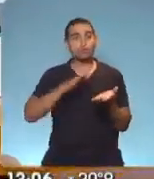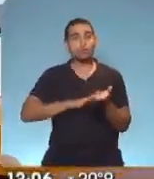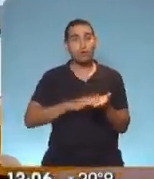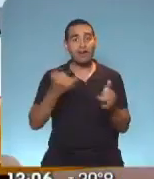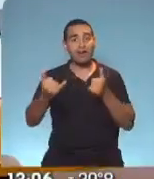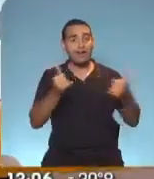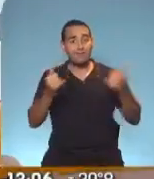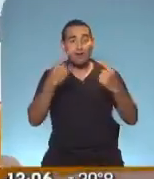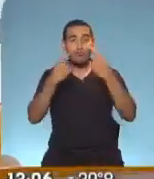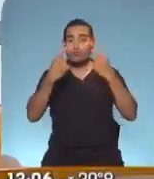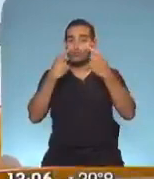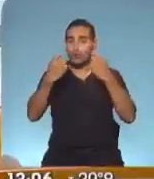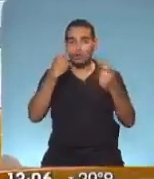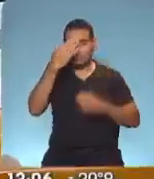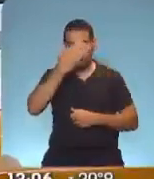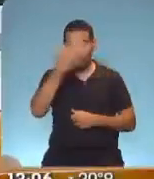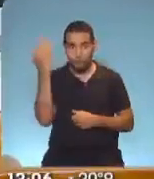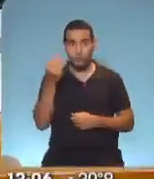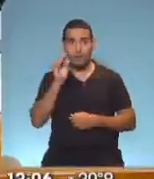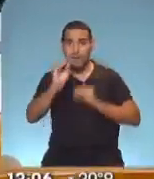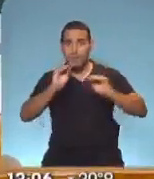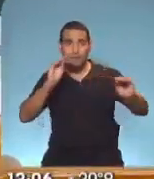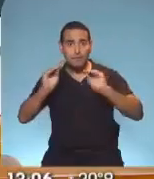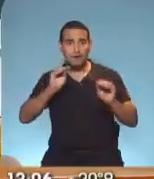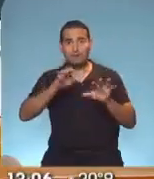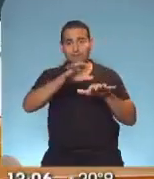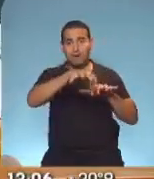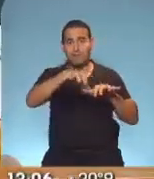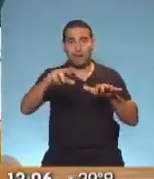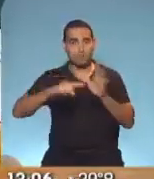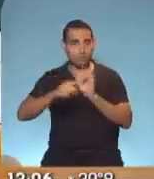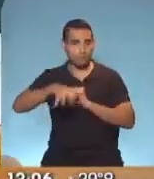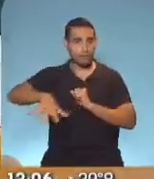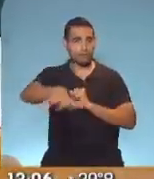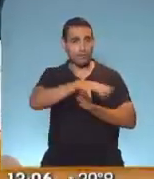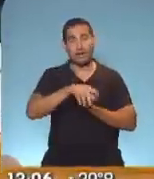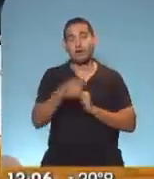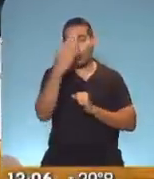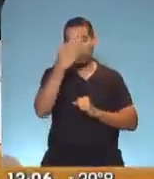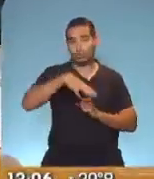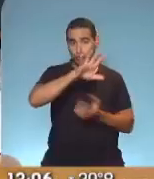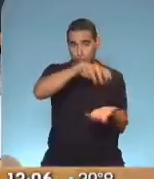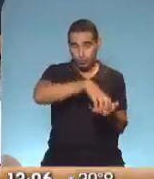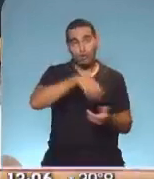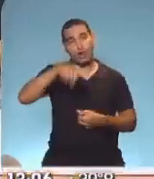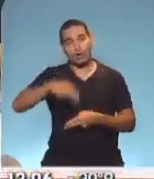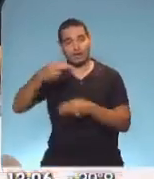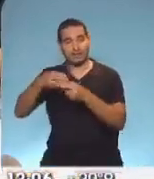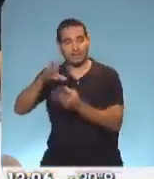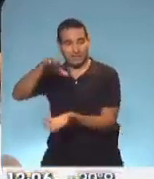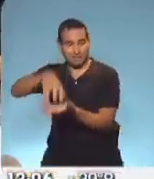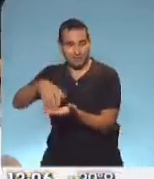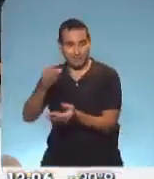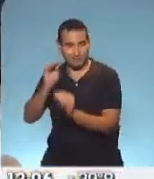toman la temperatura corporal y que se están instalando en distintos puntos de la ciudad de Buenos Aires. Primero fue Constitución, ahora es Retiro. Allí está